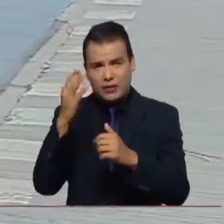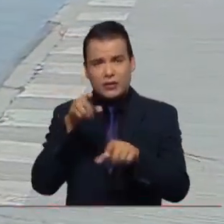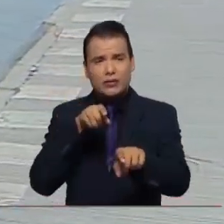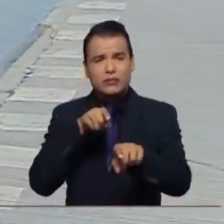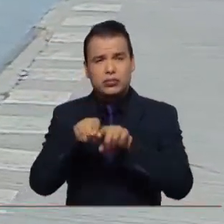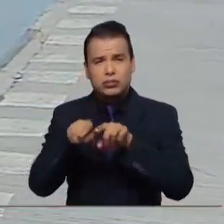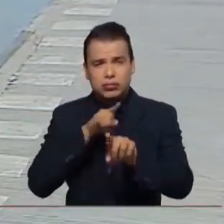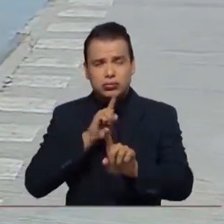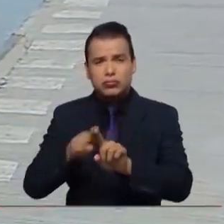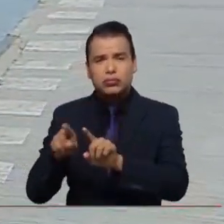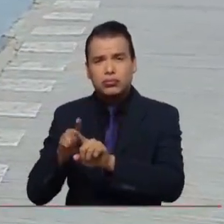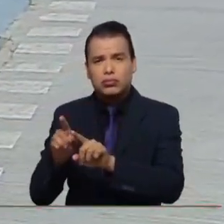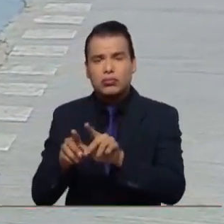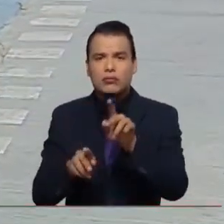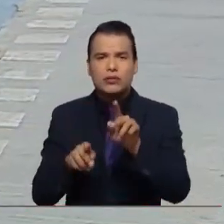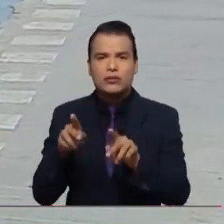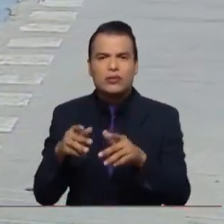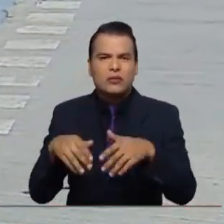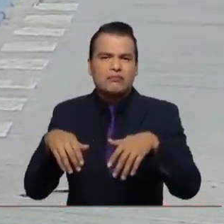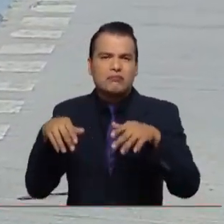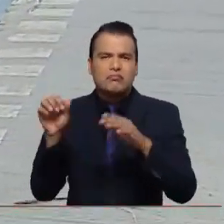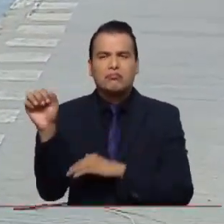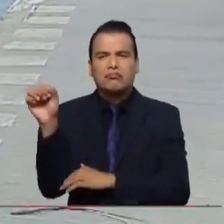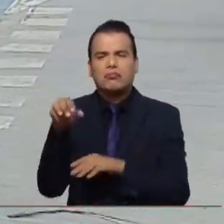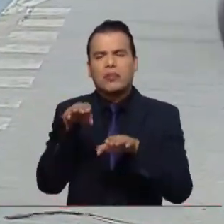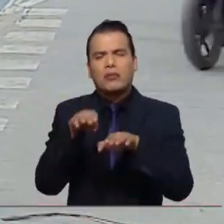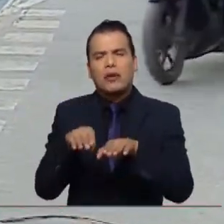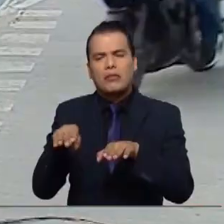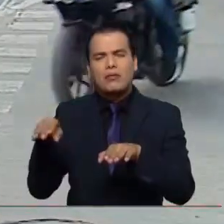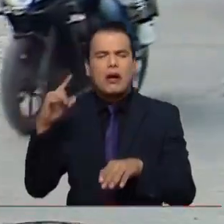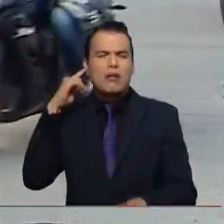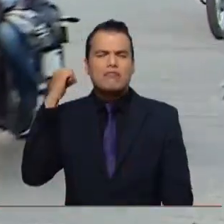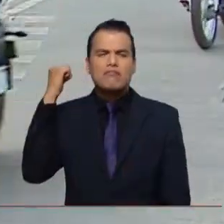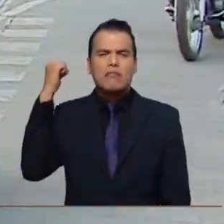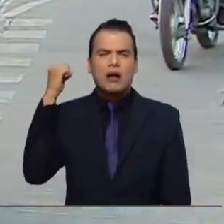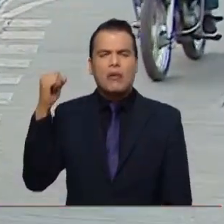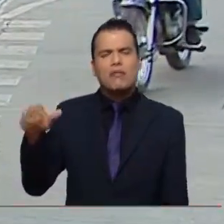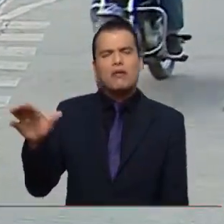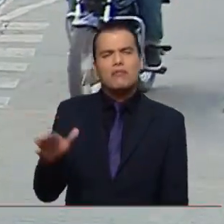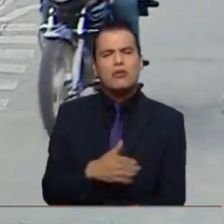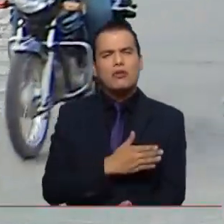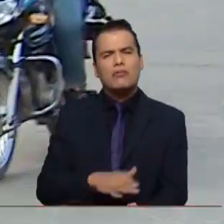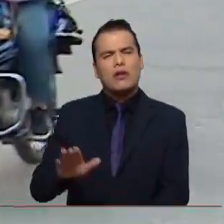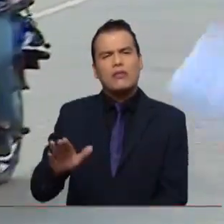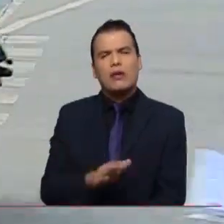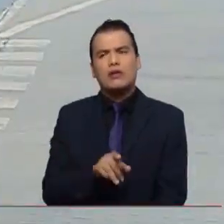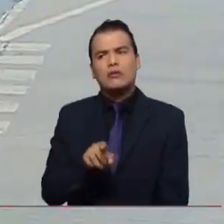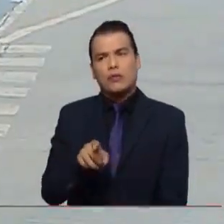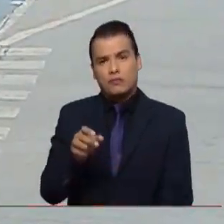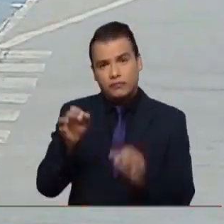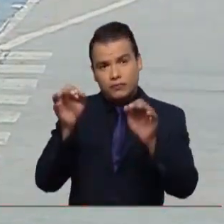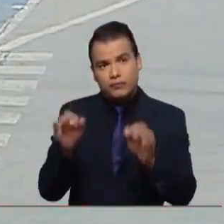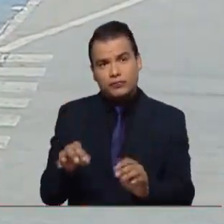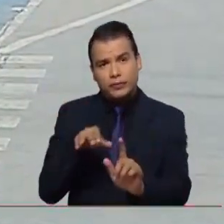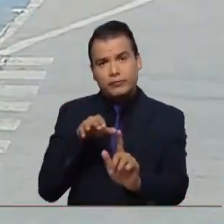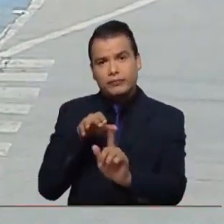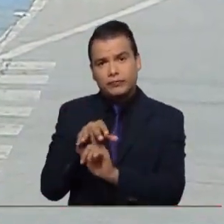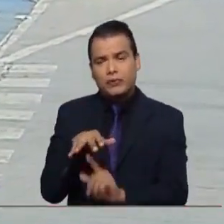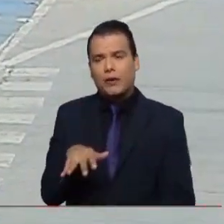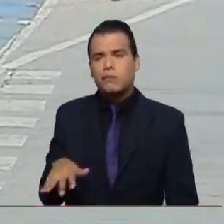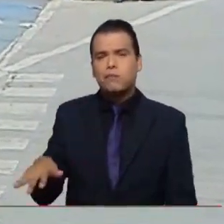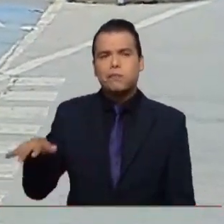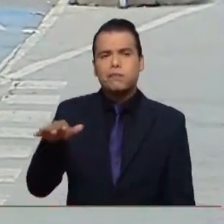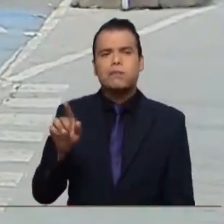la gente trae vehículos tan alto volumen prende música alto con alto volumen y pues afectan toda